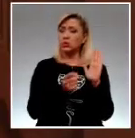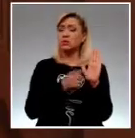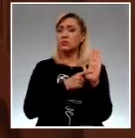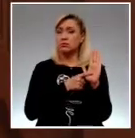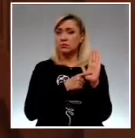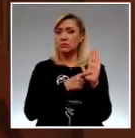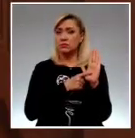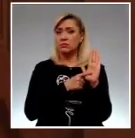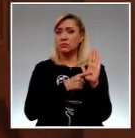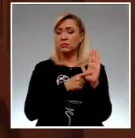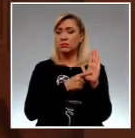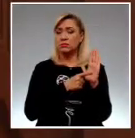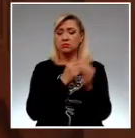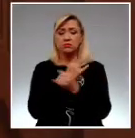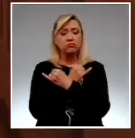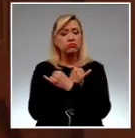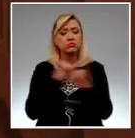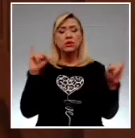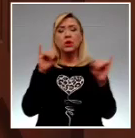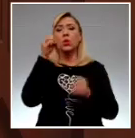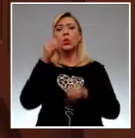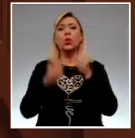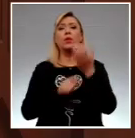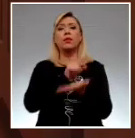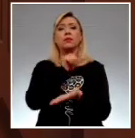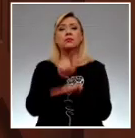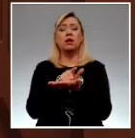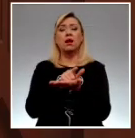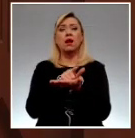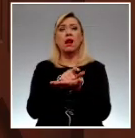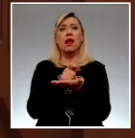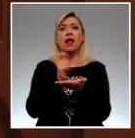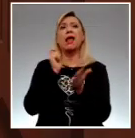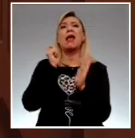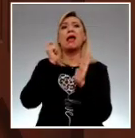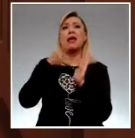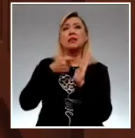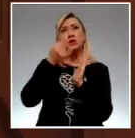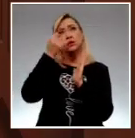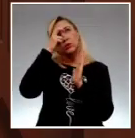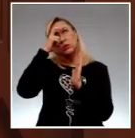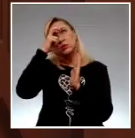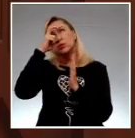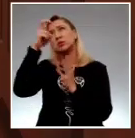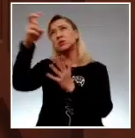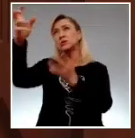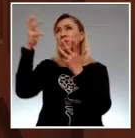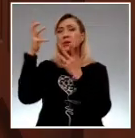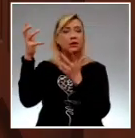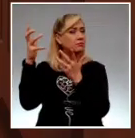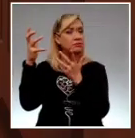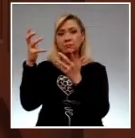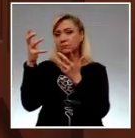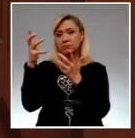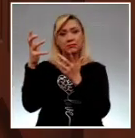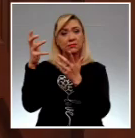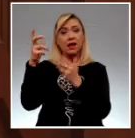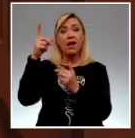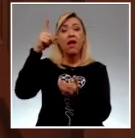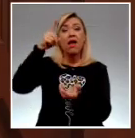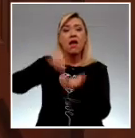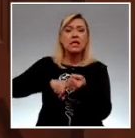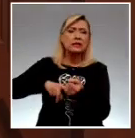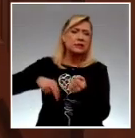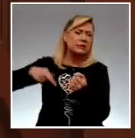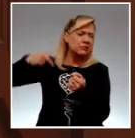independencia judicial no solo es una aspiración, es un pilar esencial de